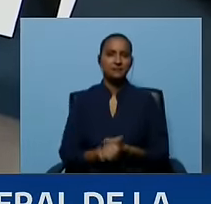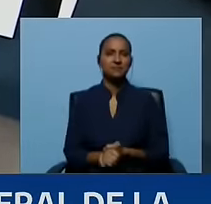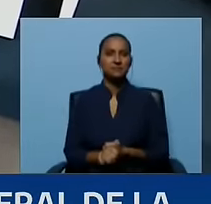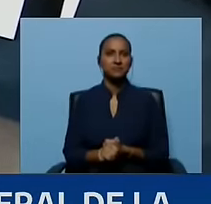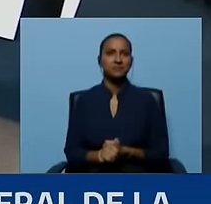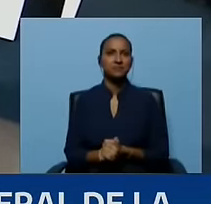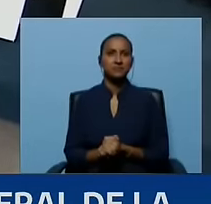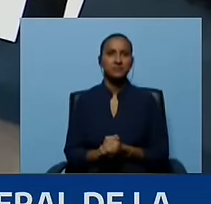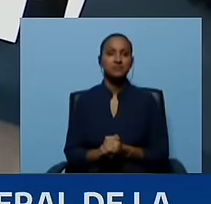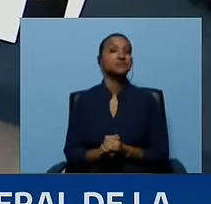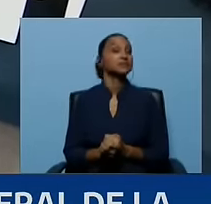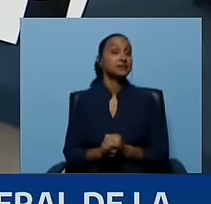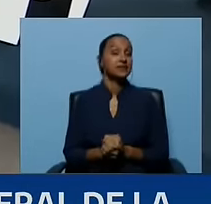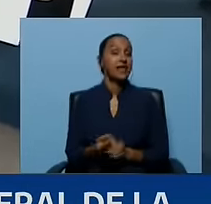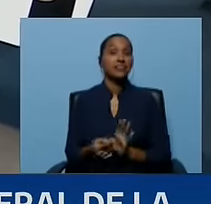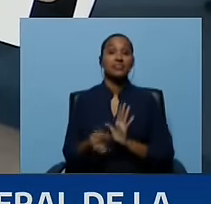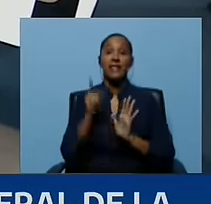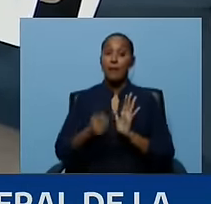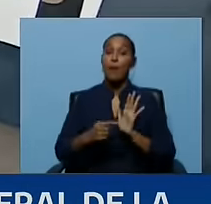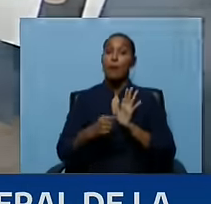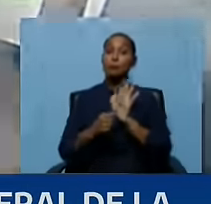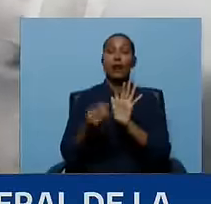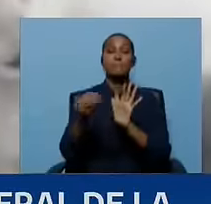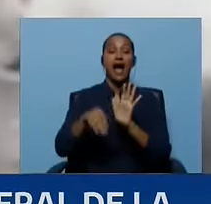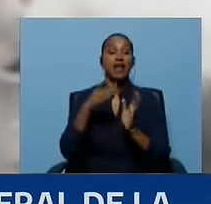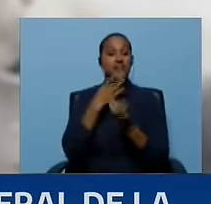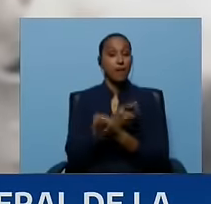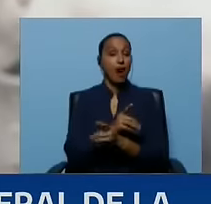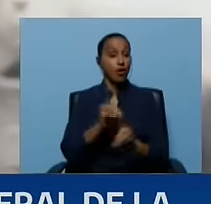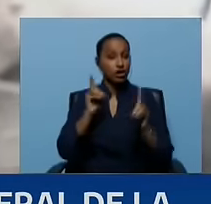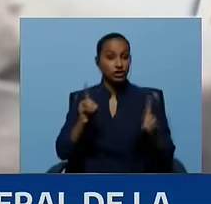Mientras más democracia y protagonismo, menos fascismo.